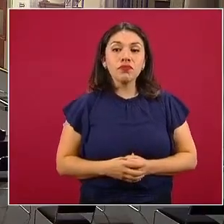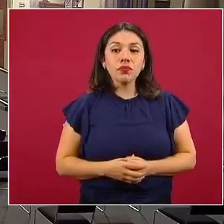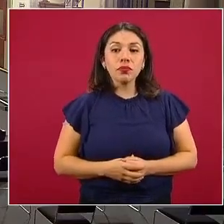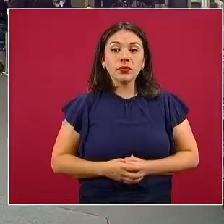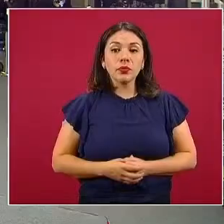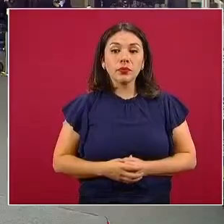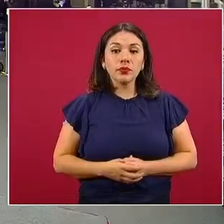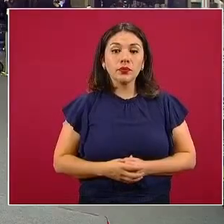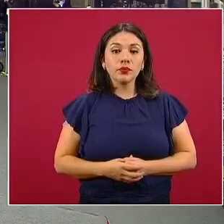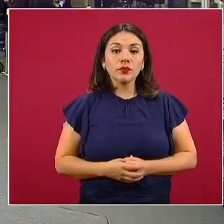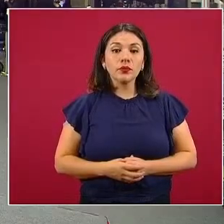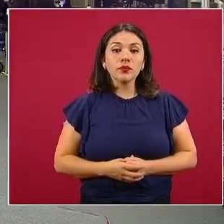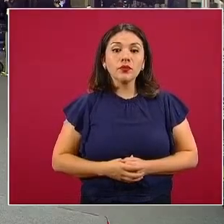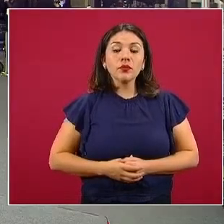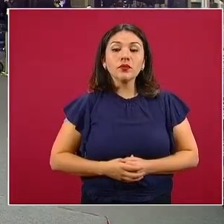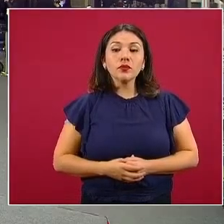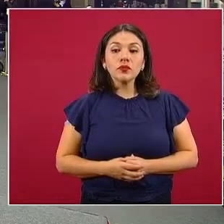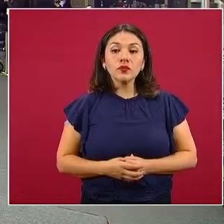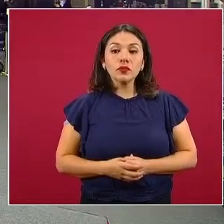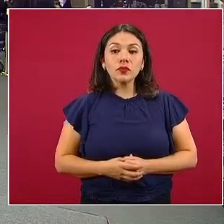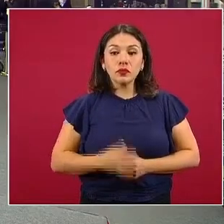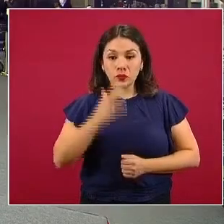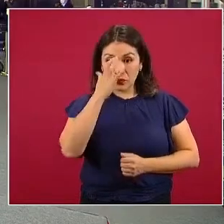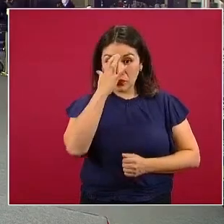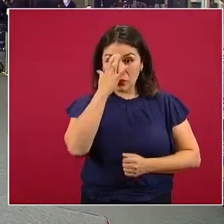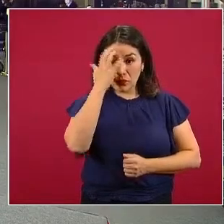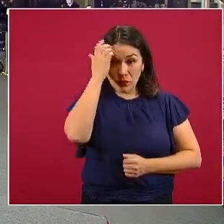de comunicación. Estamos a sus órdenes, por favor.